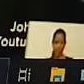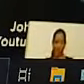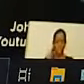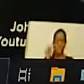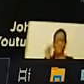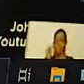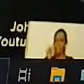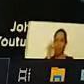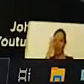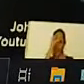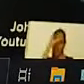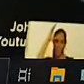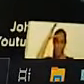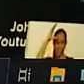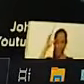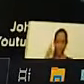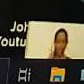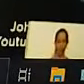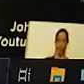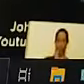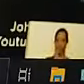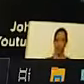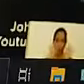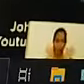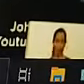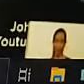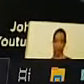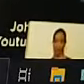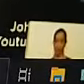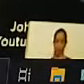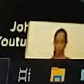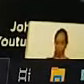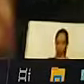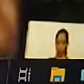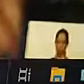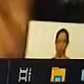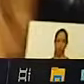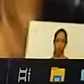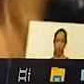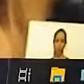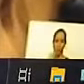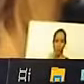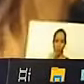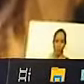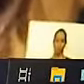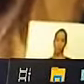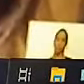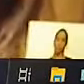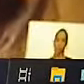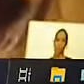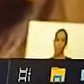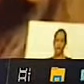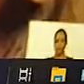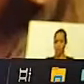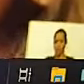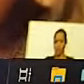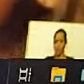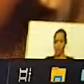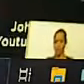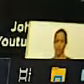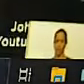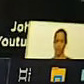capacidad para reaccionar de una forma en la que no lleves una novatada de tu propia pareja, que debería estar menos